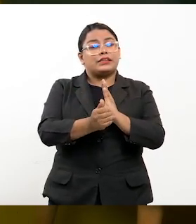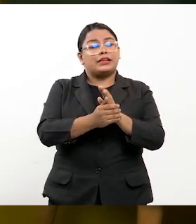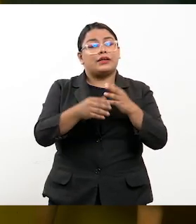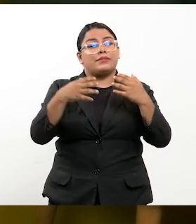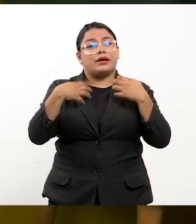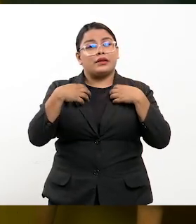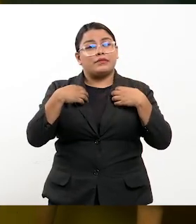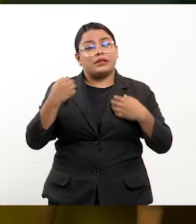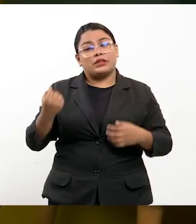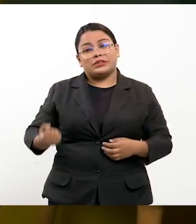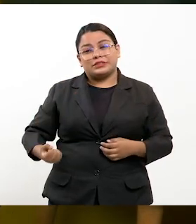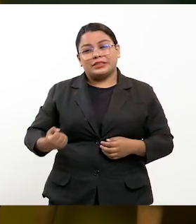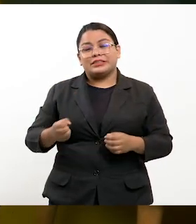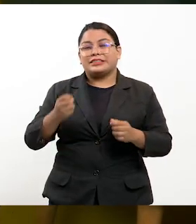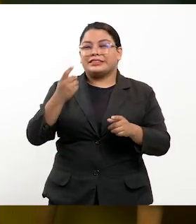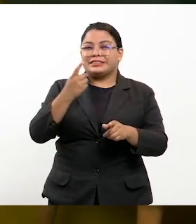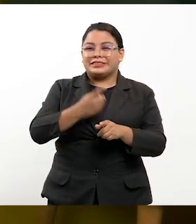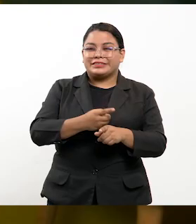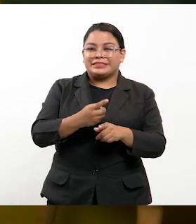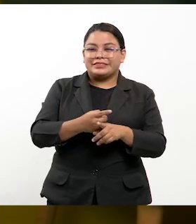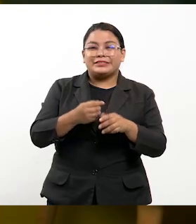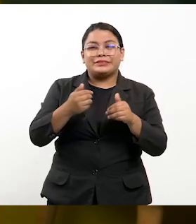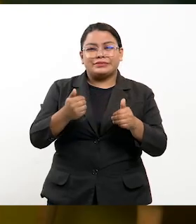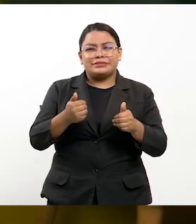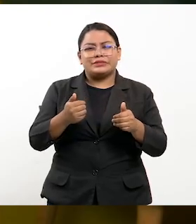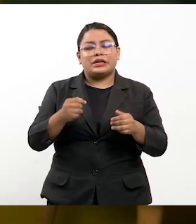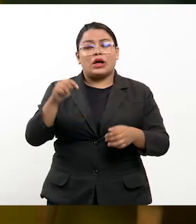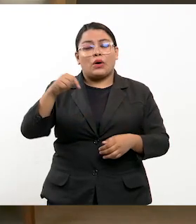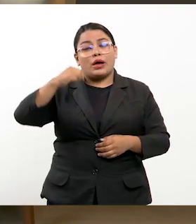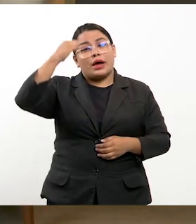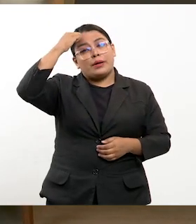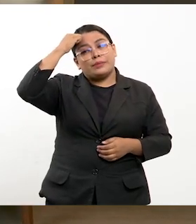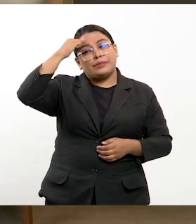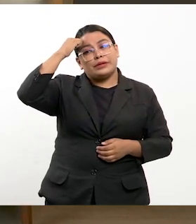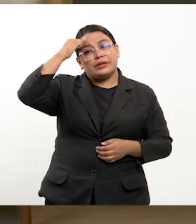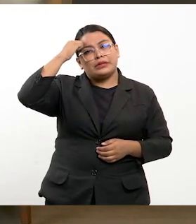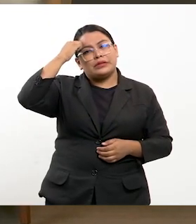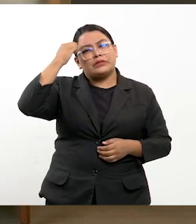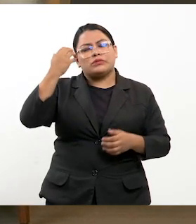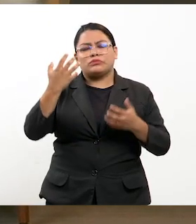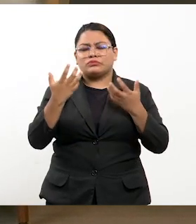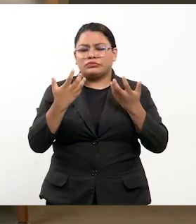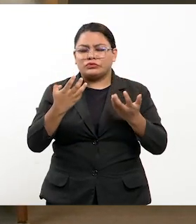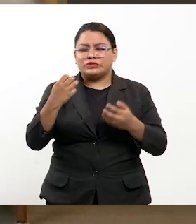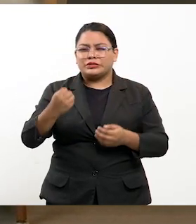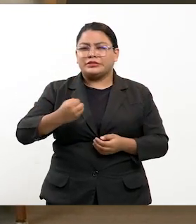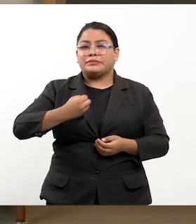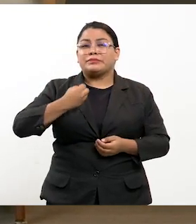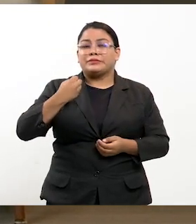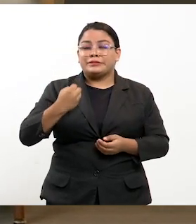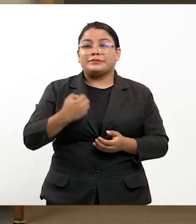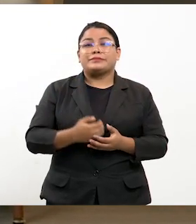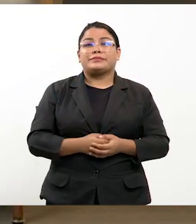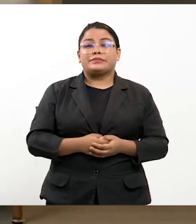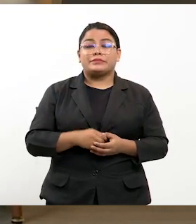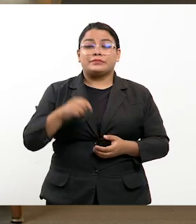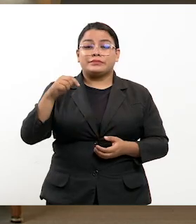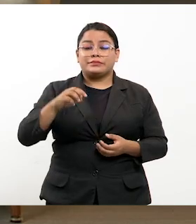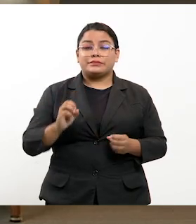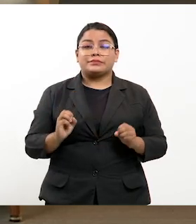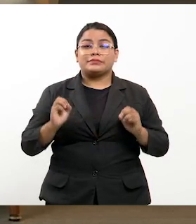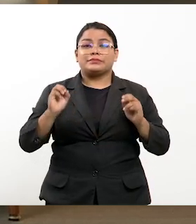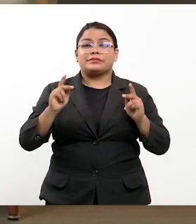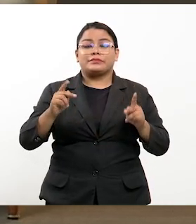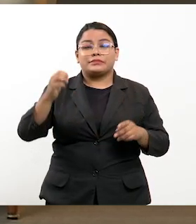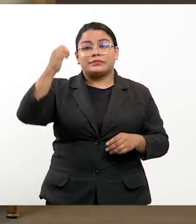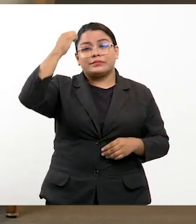nuestros estudiantes. Así es, Marlene. Bueno, todo lo que hemos aprendido este día ha sido de suma importancia. En esta ocasión